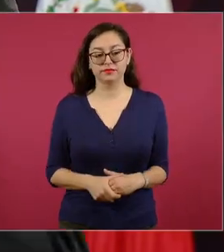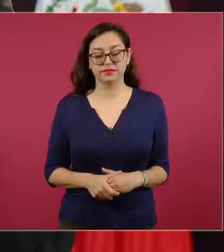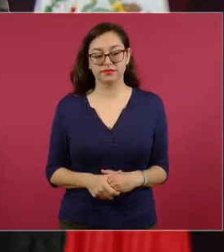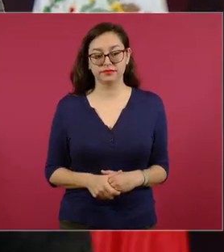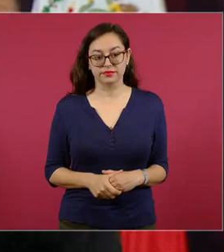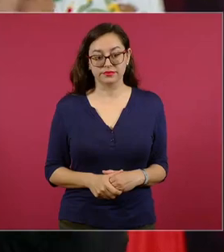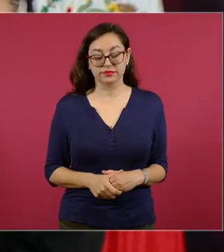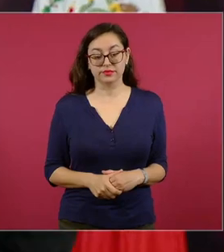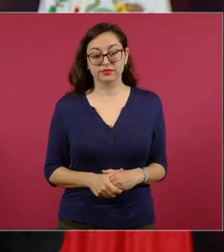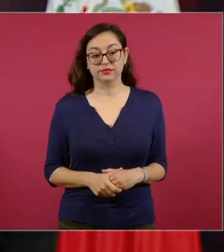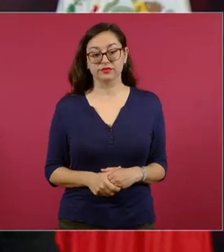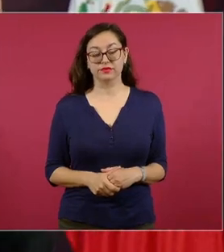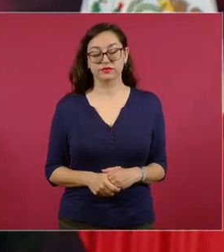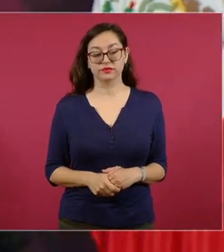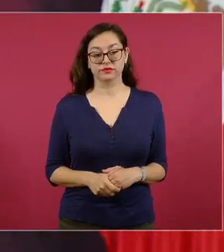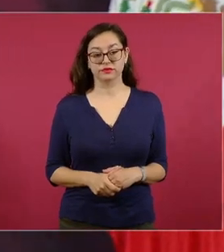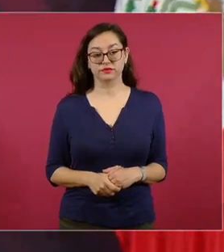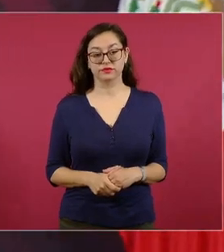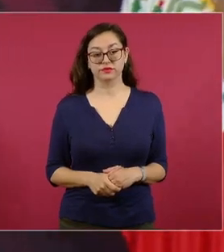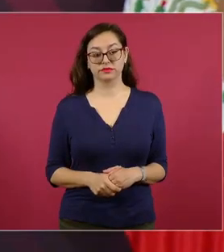o